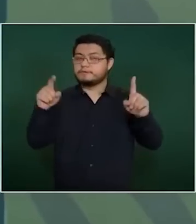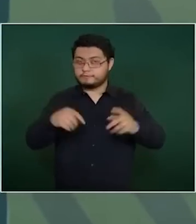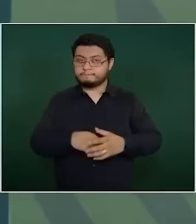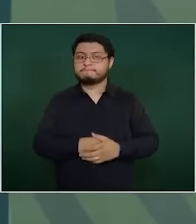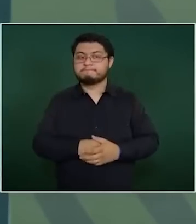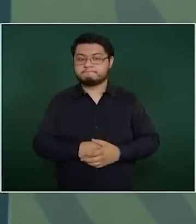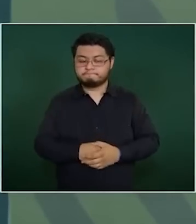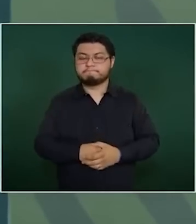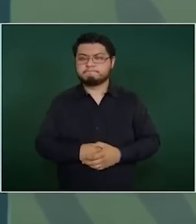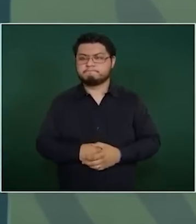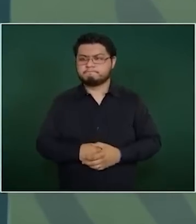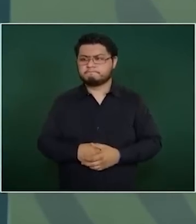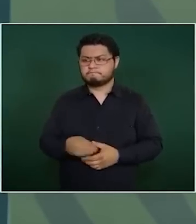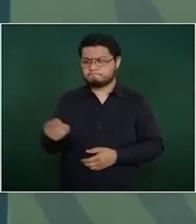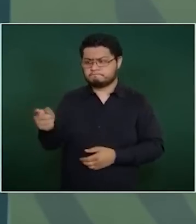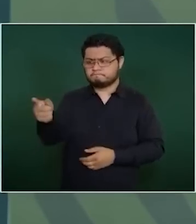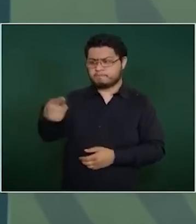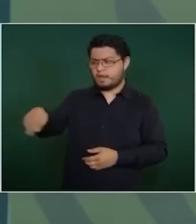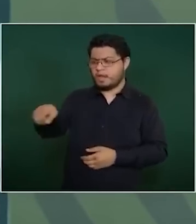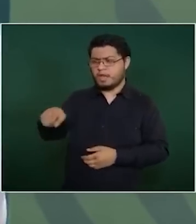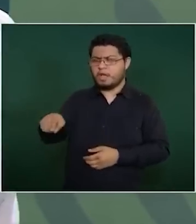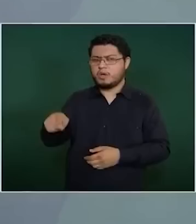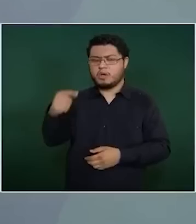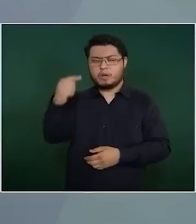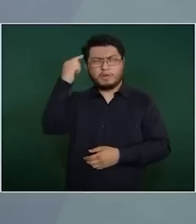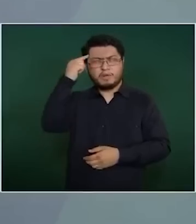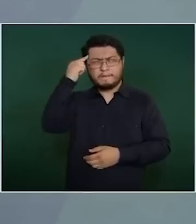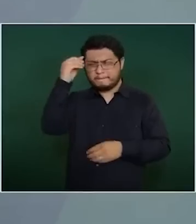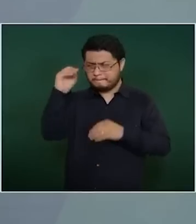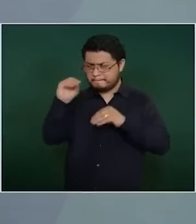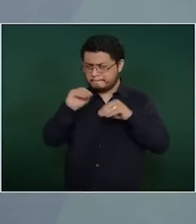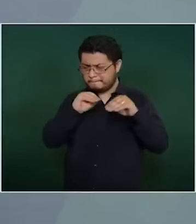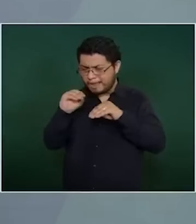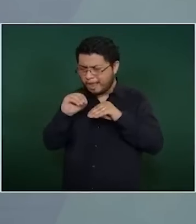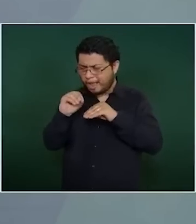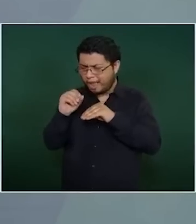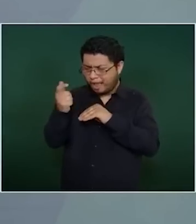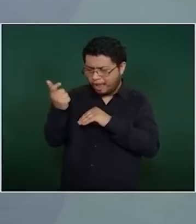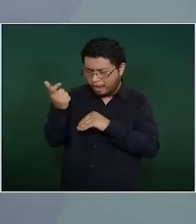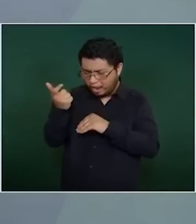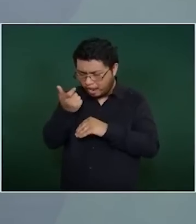A ellos los mueve el interés por el dinero.